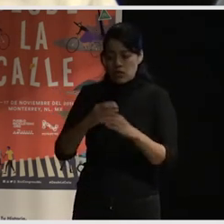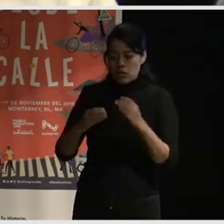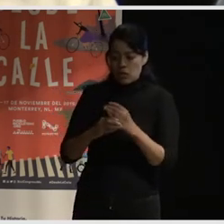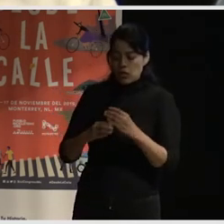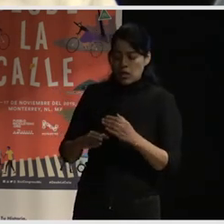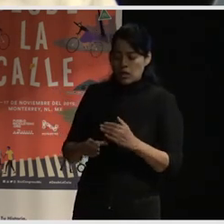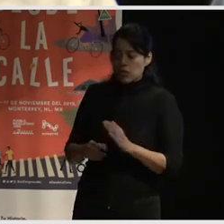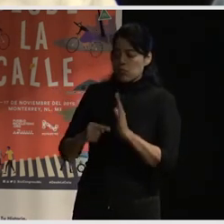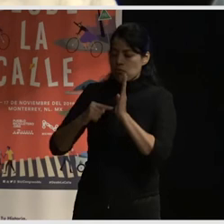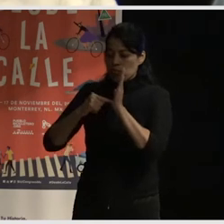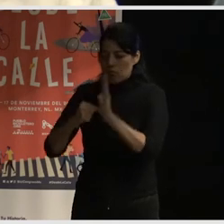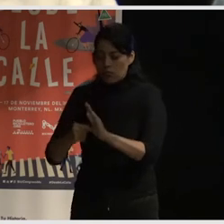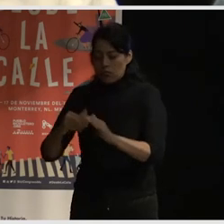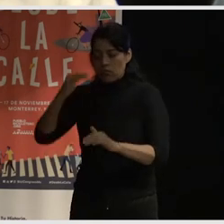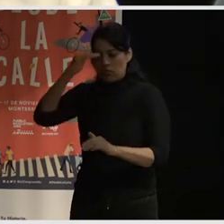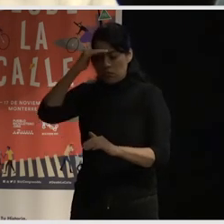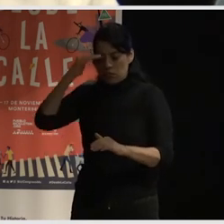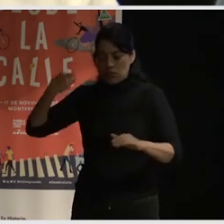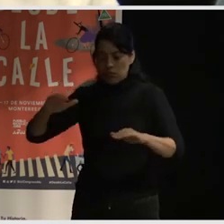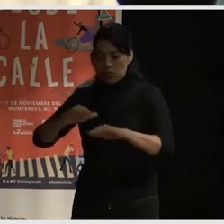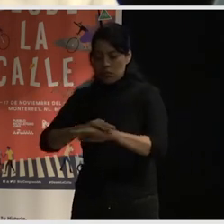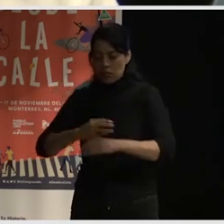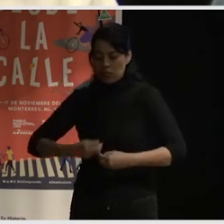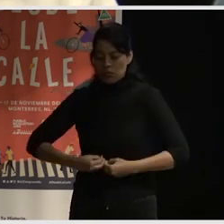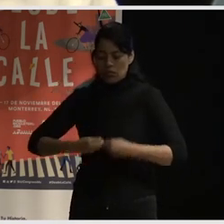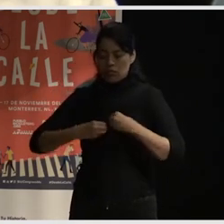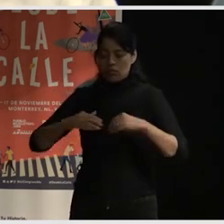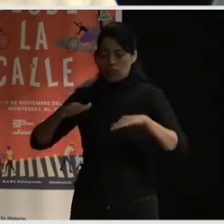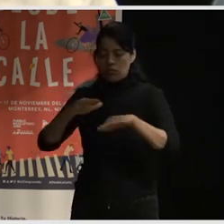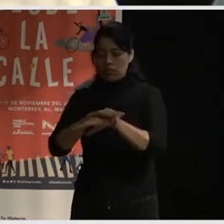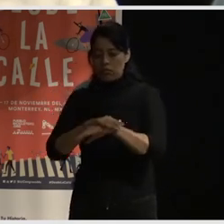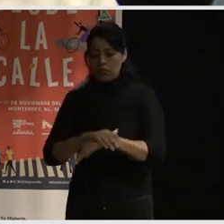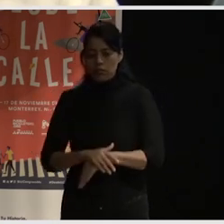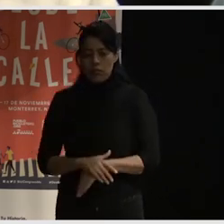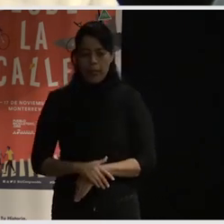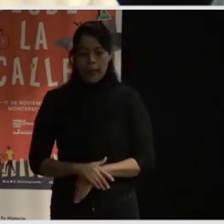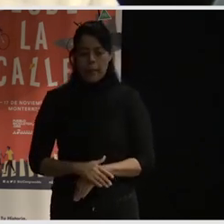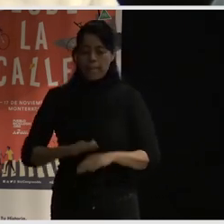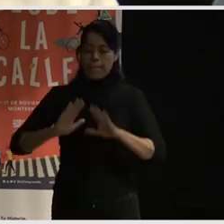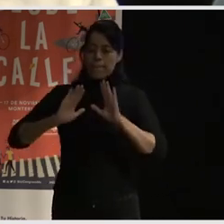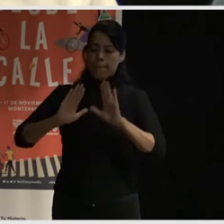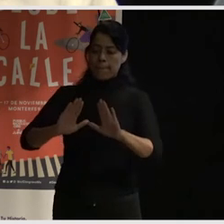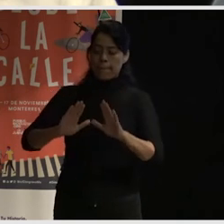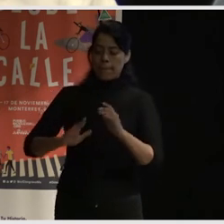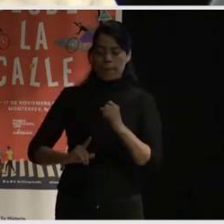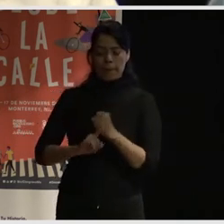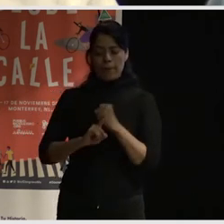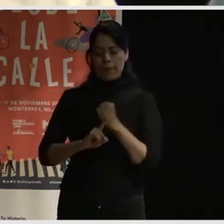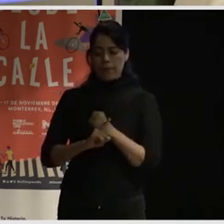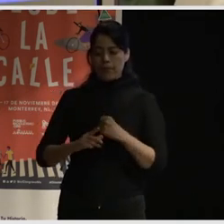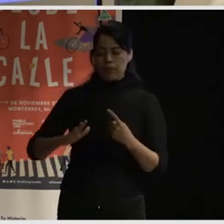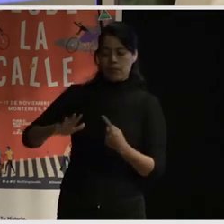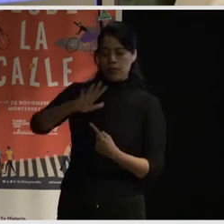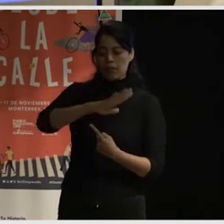en todo y en todos para este contribuir a detener esta crisis que estamos viviendo